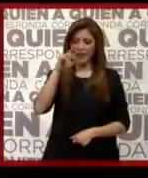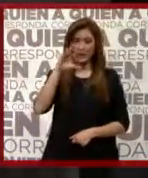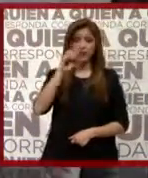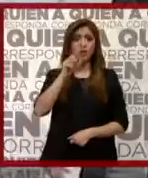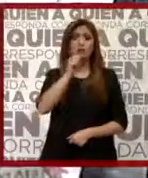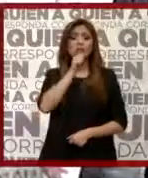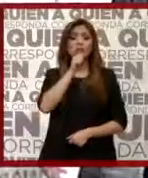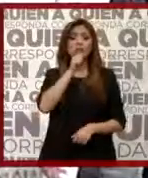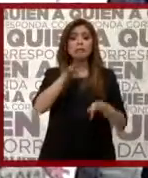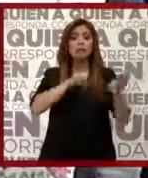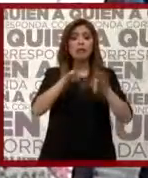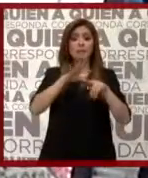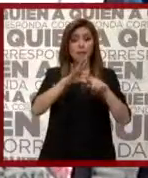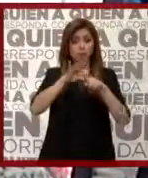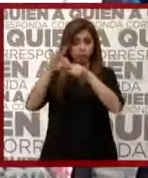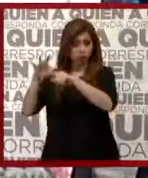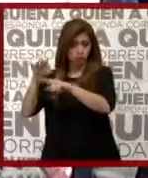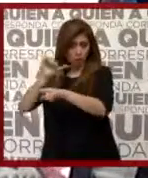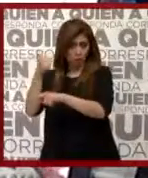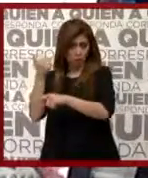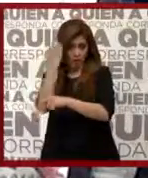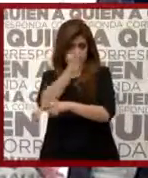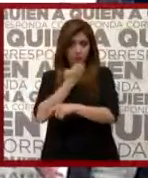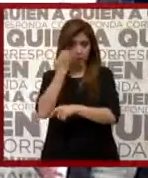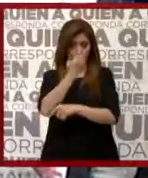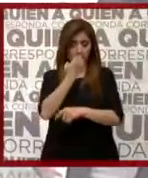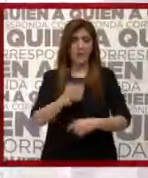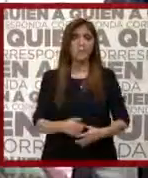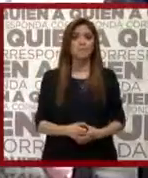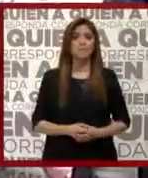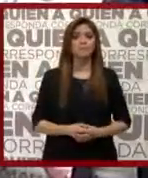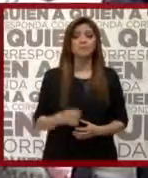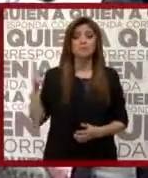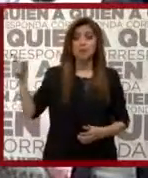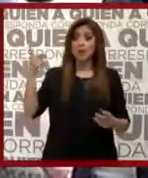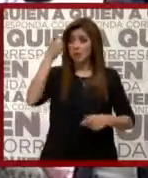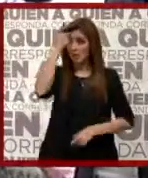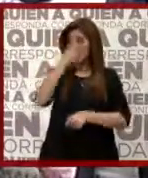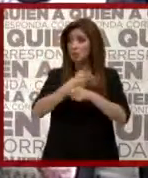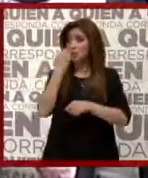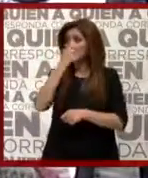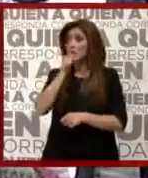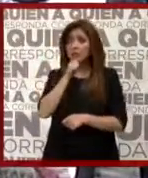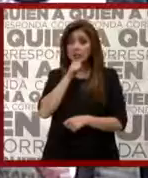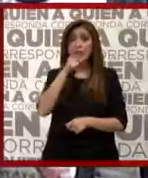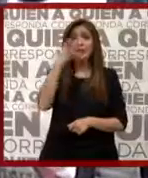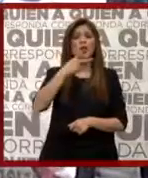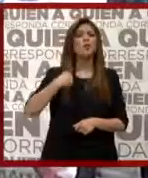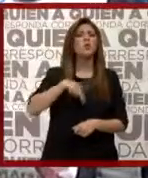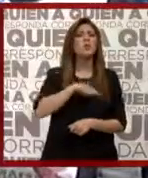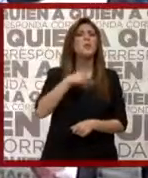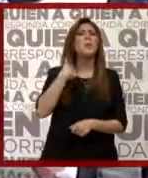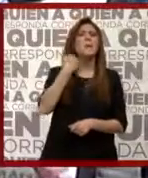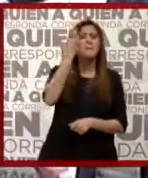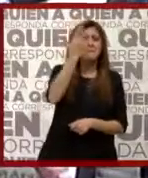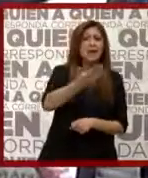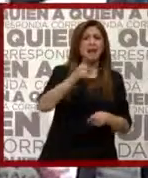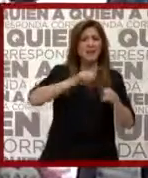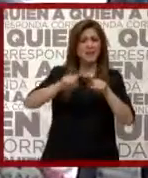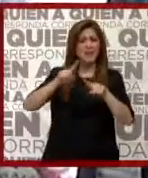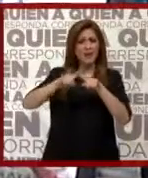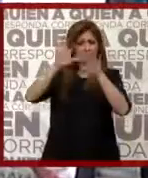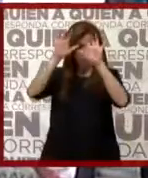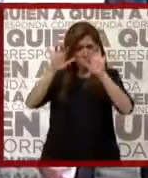ubicado. El profesor aún no está en escuela, lo mantienen en zona. Lo único que estamos pidiendo con todo esto, con nuestros escritos, con